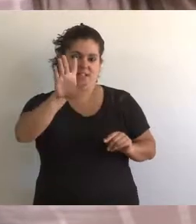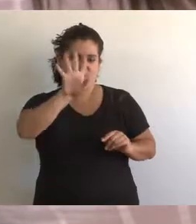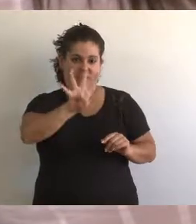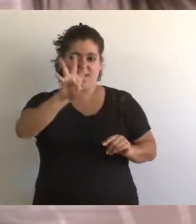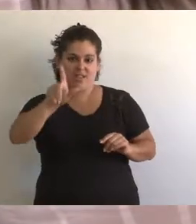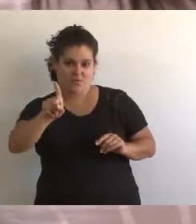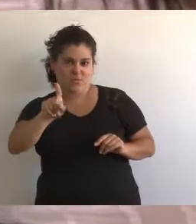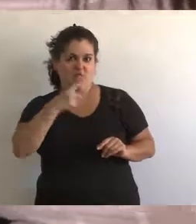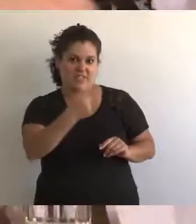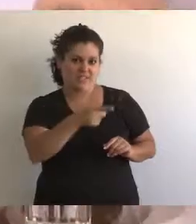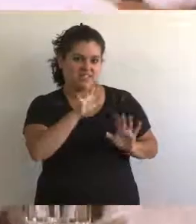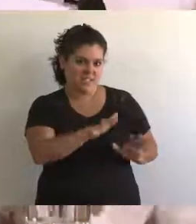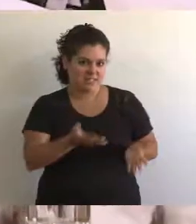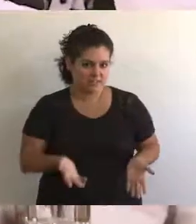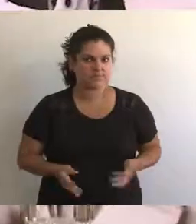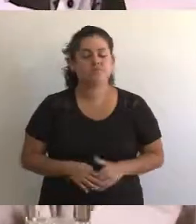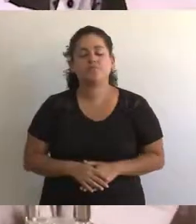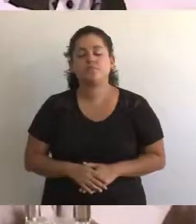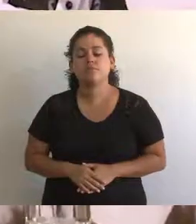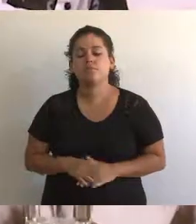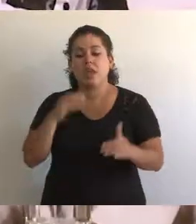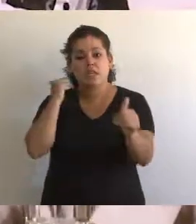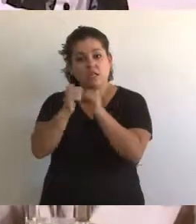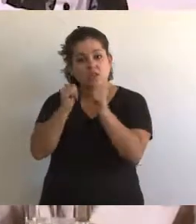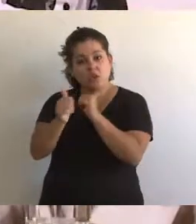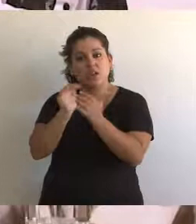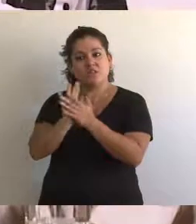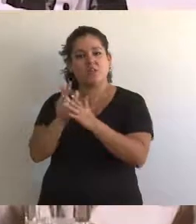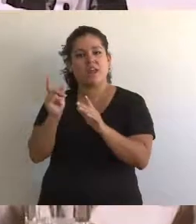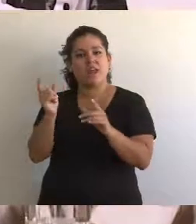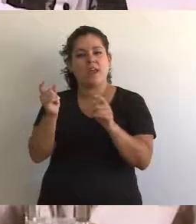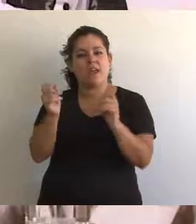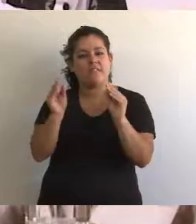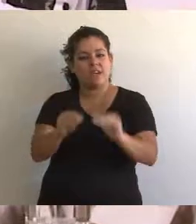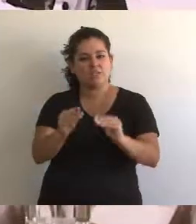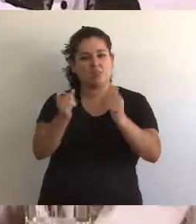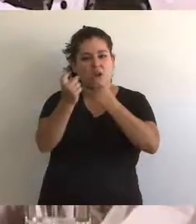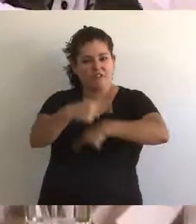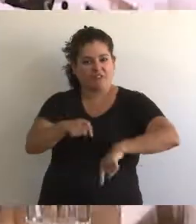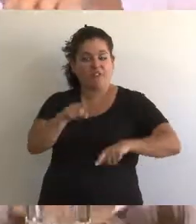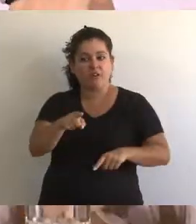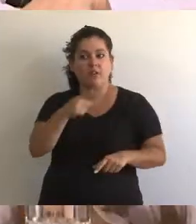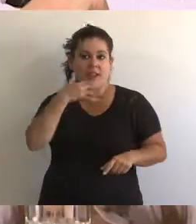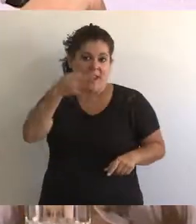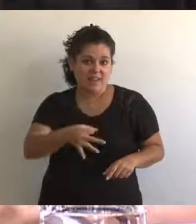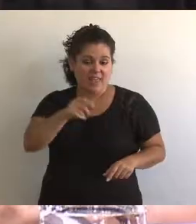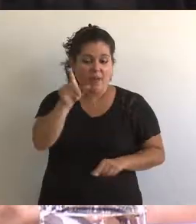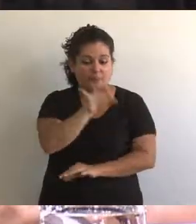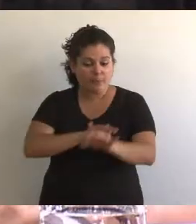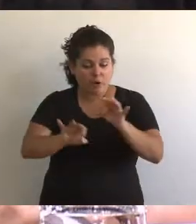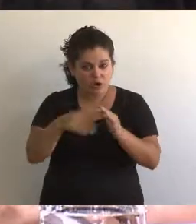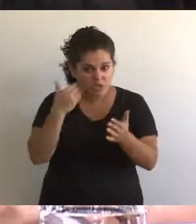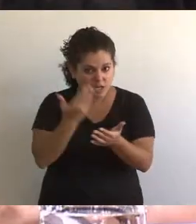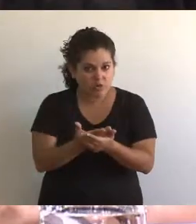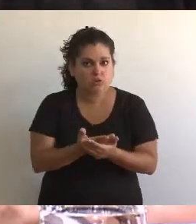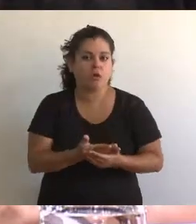artículo 41. Y siguiendo con esta historia de los residuos, en realidad